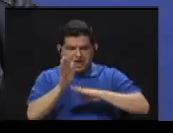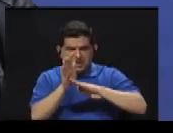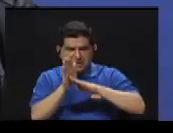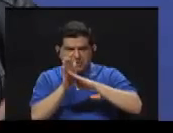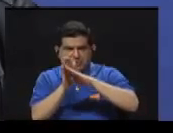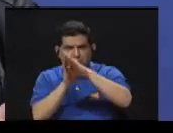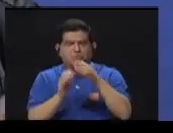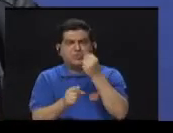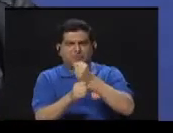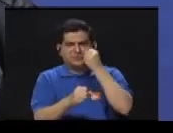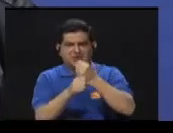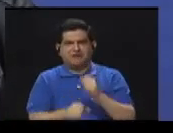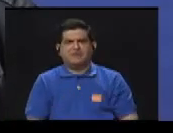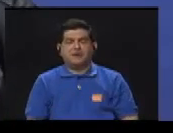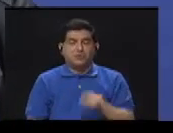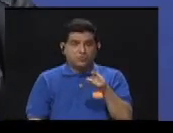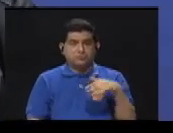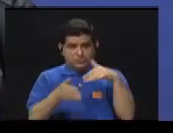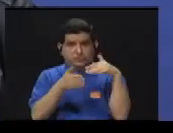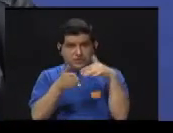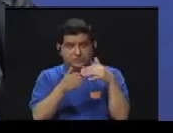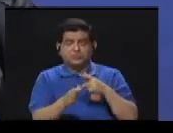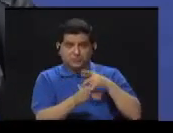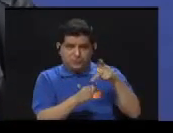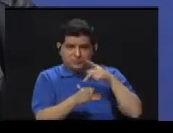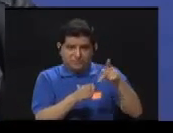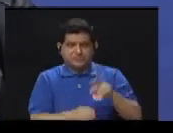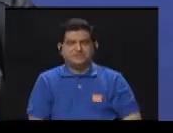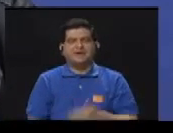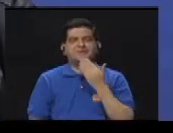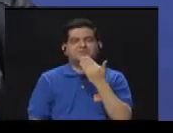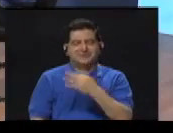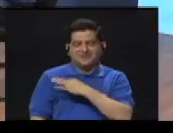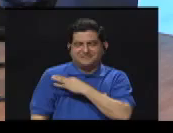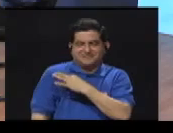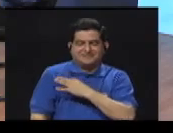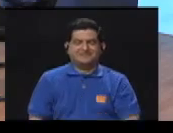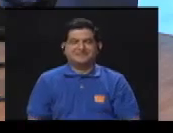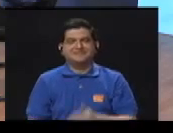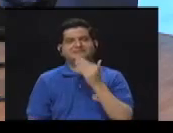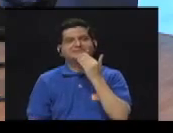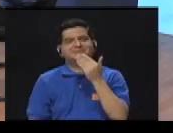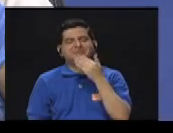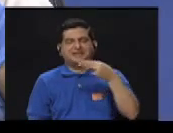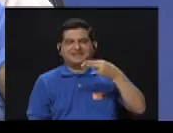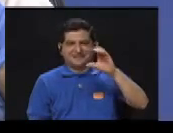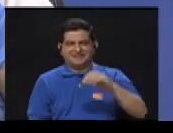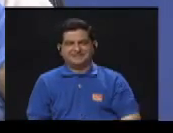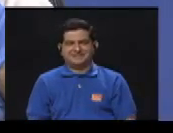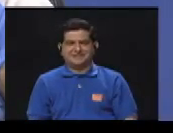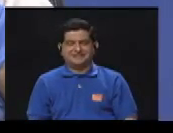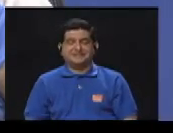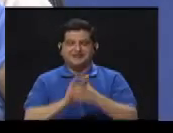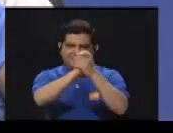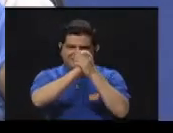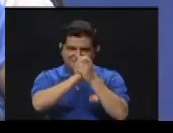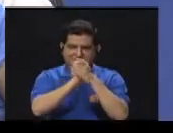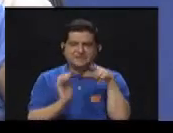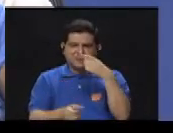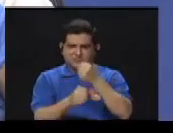y desarrollar tu trabajo para lo que te formaste, tu profesión. Muchas gracias por invitarme. Sí. Muchas gracias, Héctor. Muchas